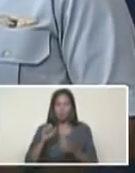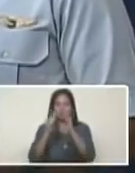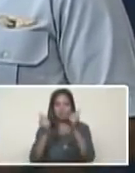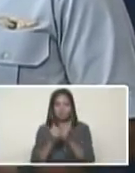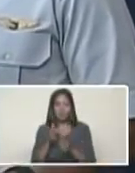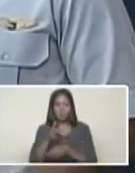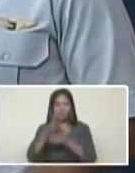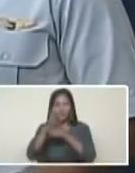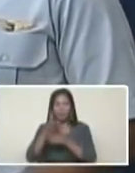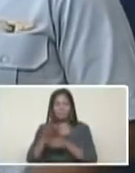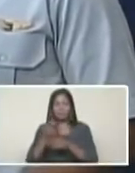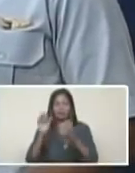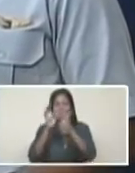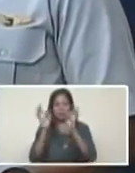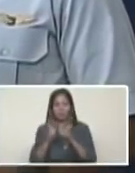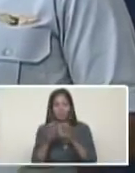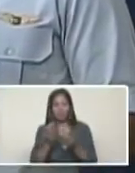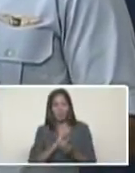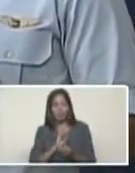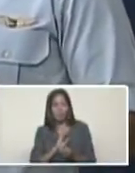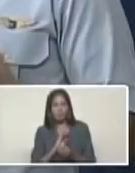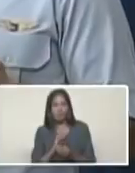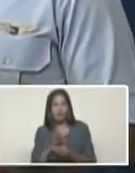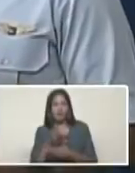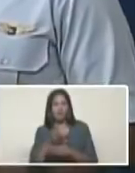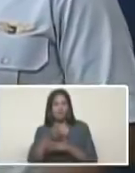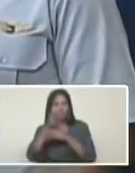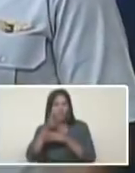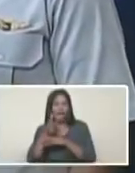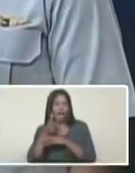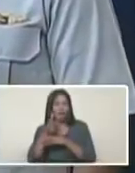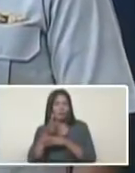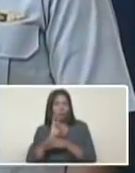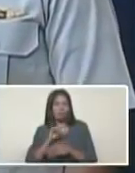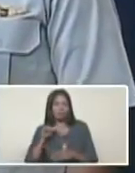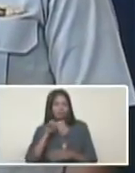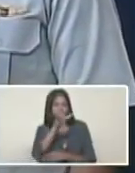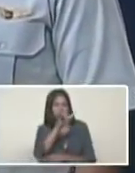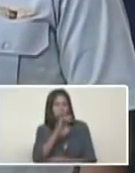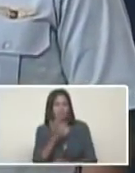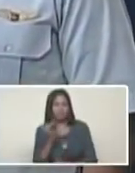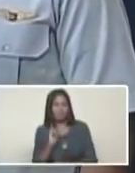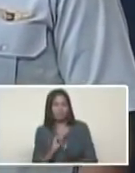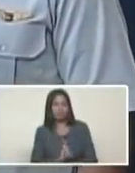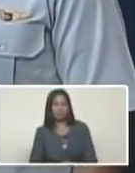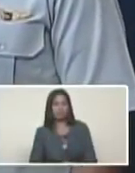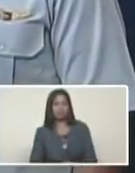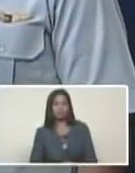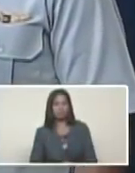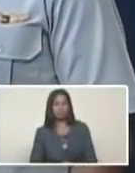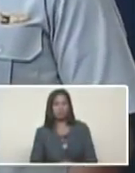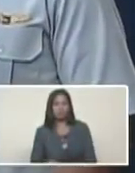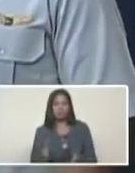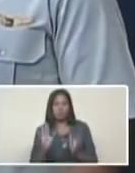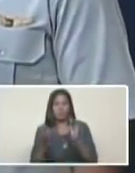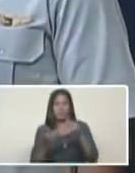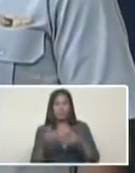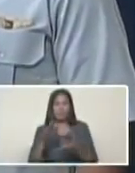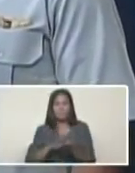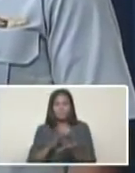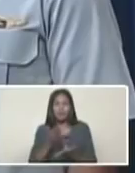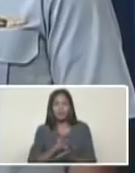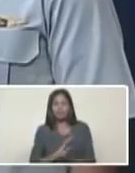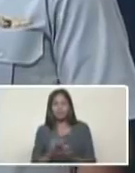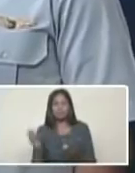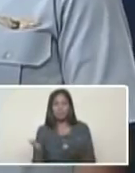como lo son fabricación de pastillas de freno, fabricación para aeronaves, fabricación de empacaduras y sellos para poder repotenciar